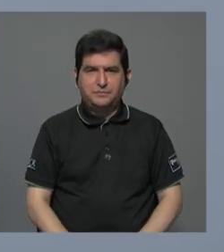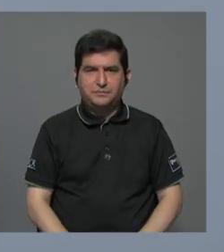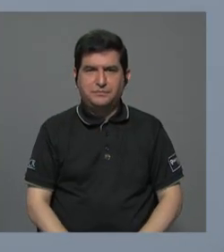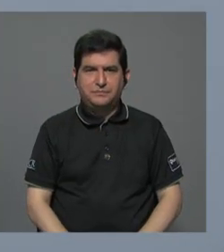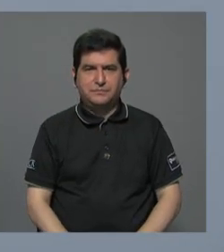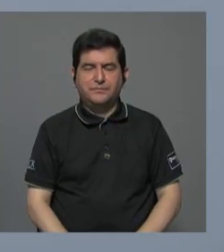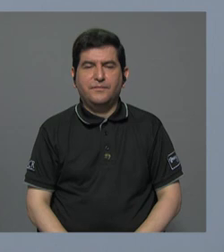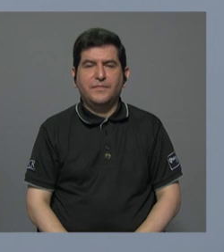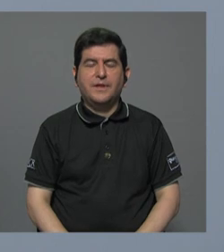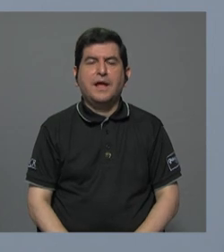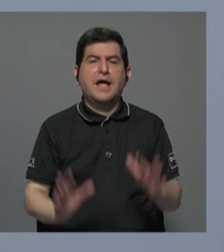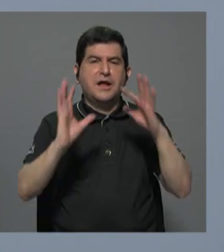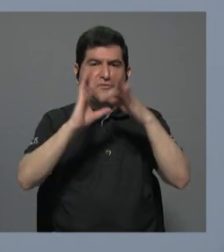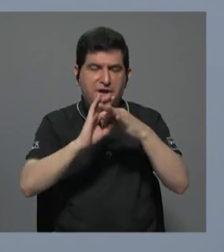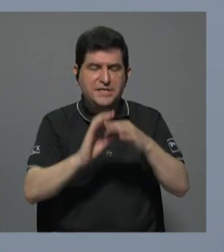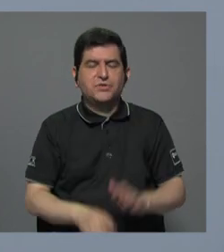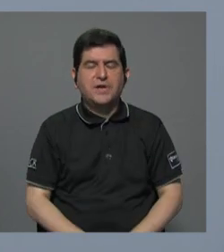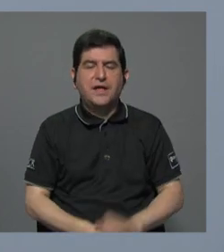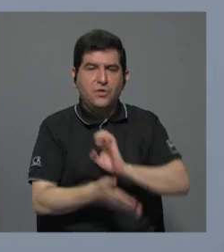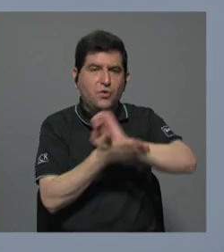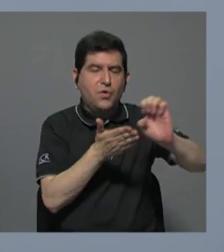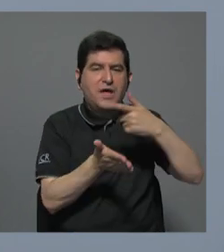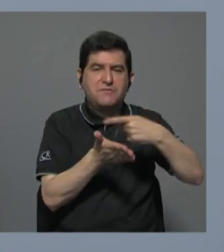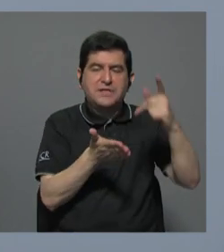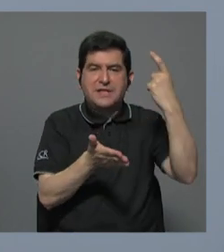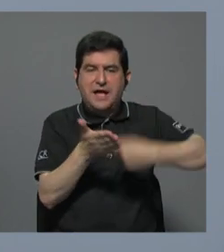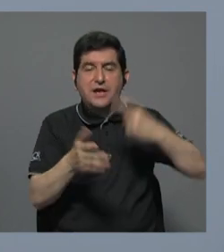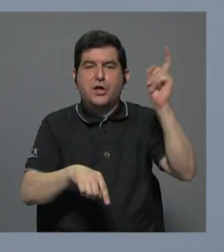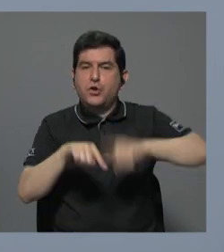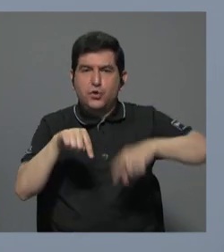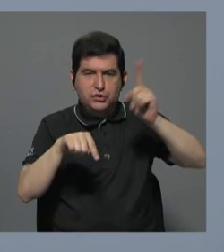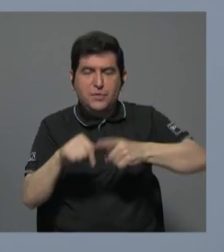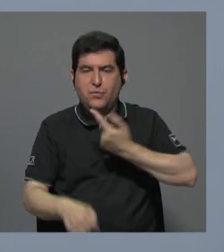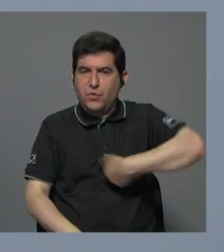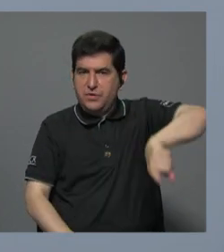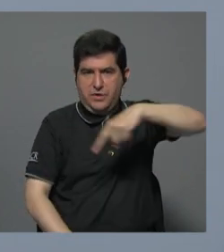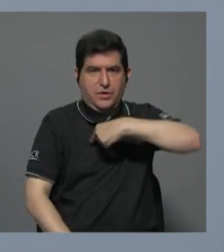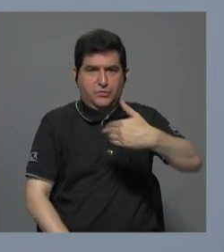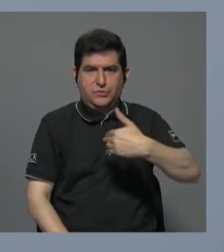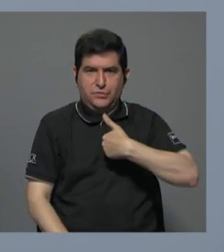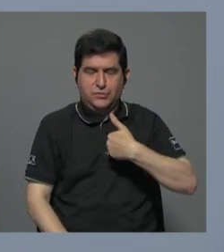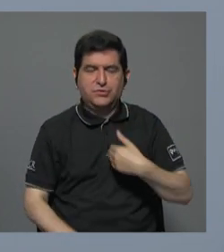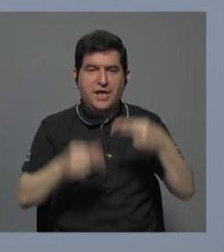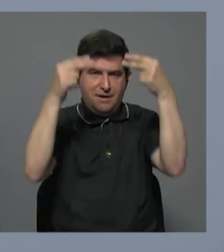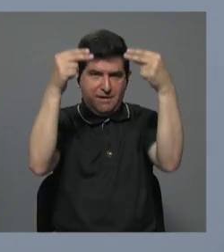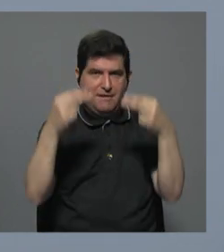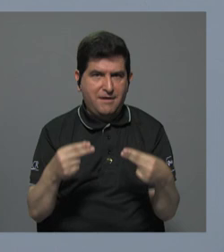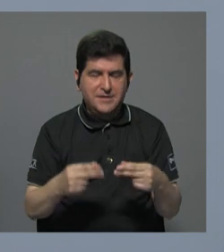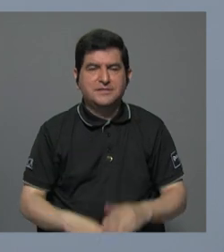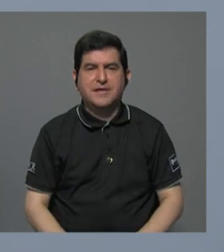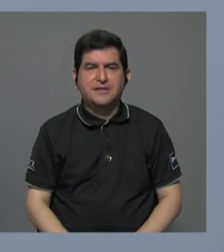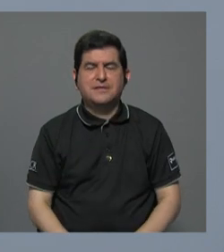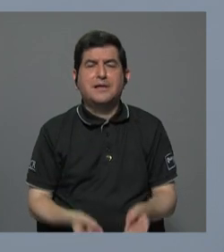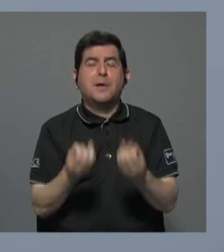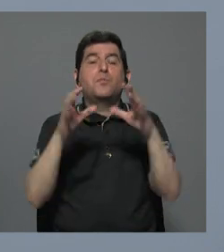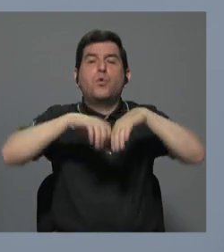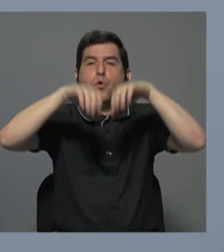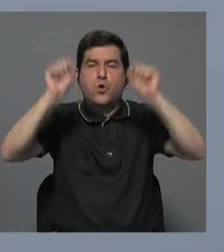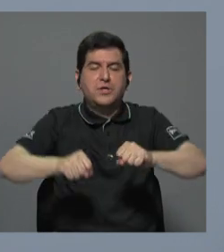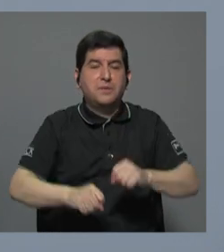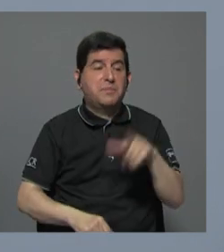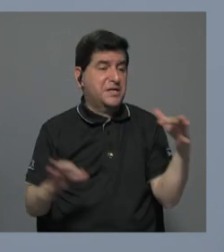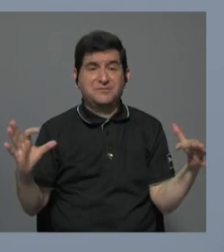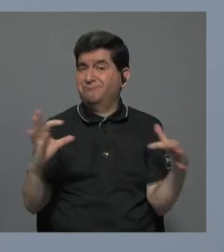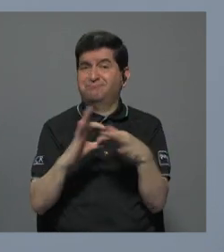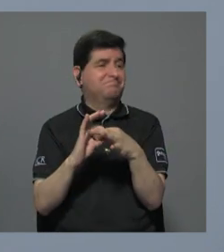lo que tiene que ver con evasión fiscal no puede ser posible que nosotros tengamos en hacienda tantos sistemas que no se hablan